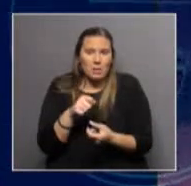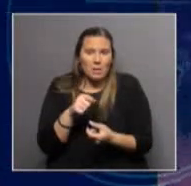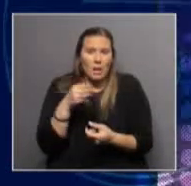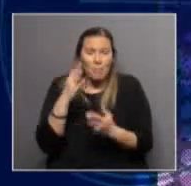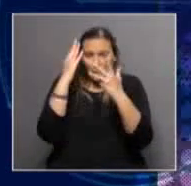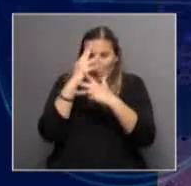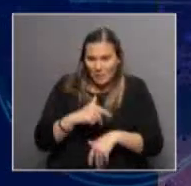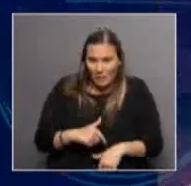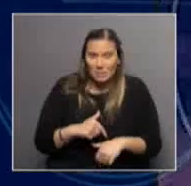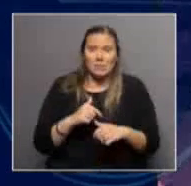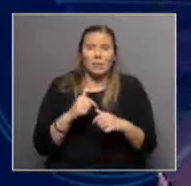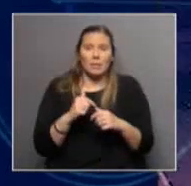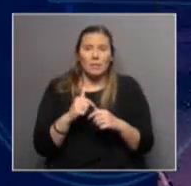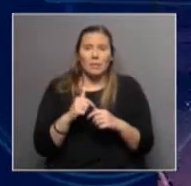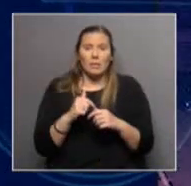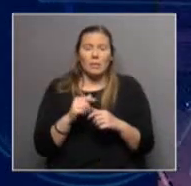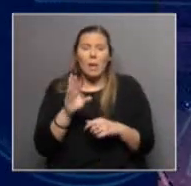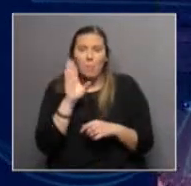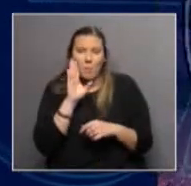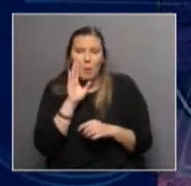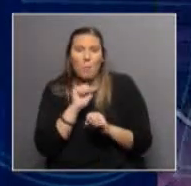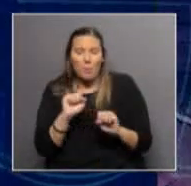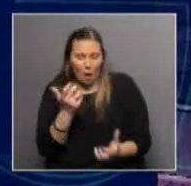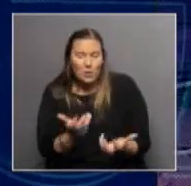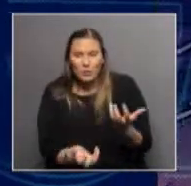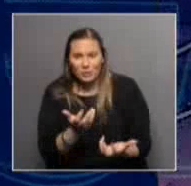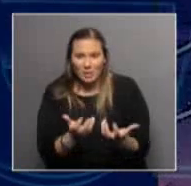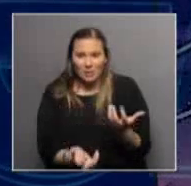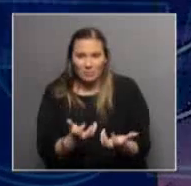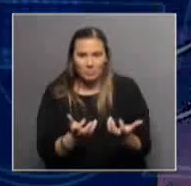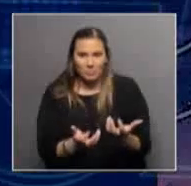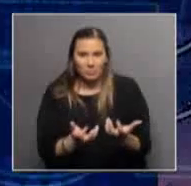y bañarse, que las madres les puedan cocinar,